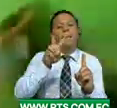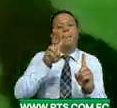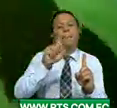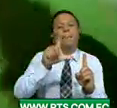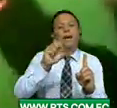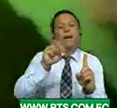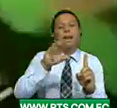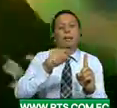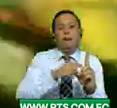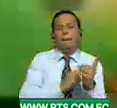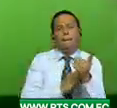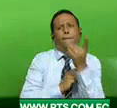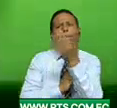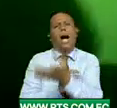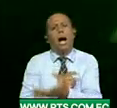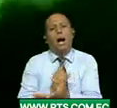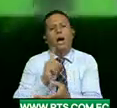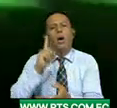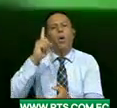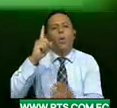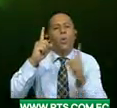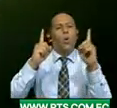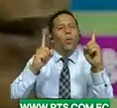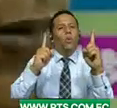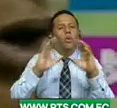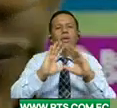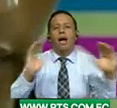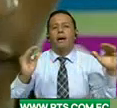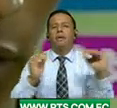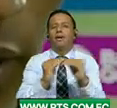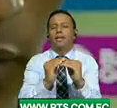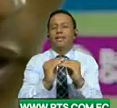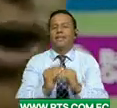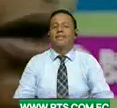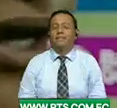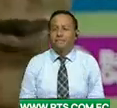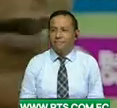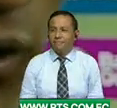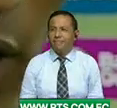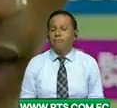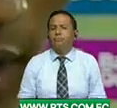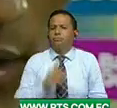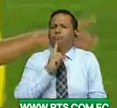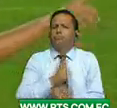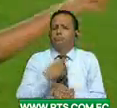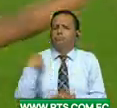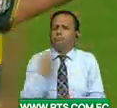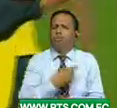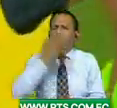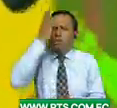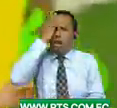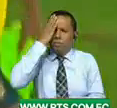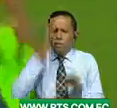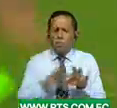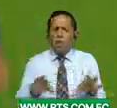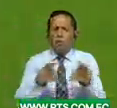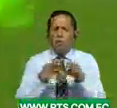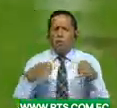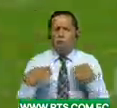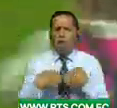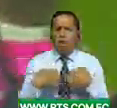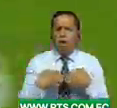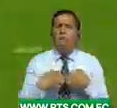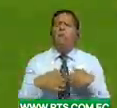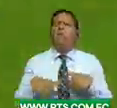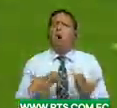Gol. Ecuador 1, Argentina 1. Grupo muy joven y creo que los equipos maduran en esos partidos. Creo que el equipo